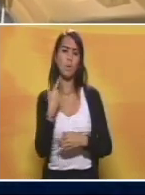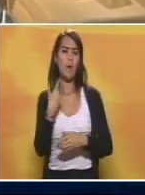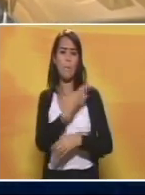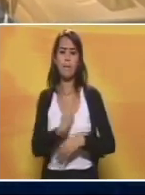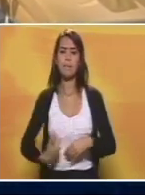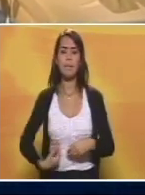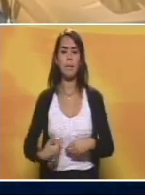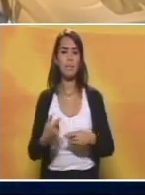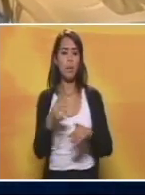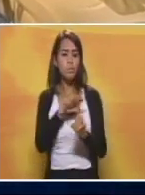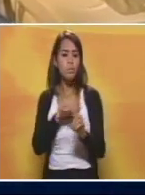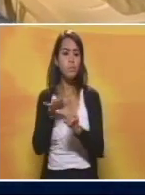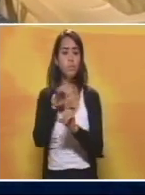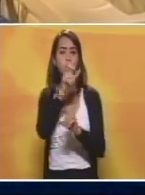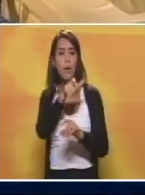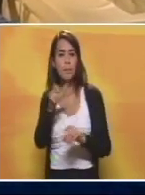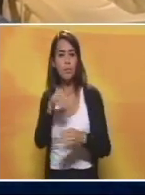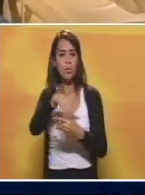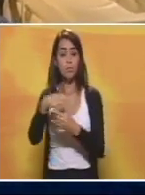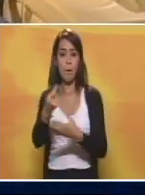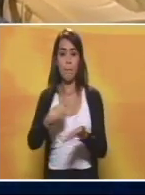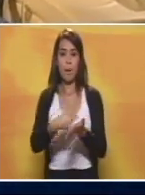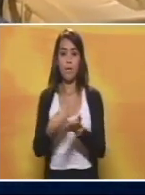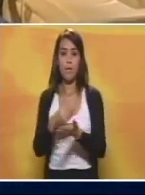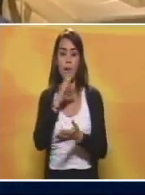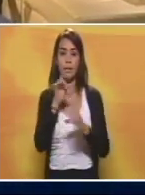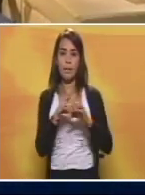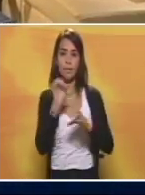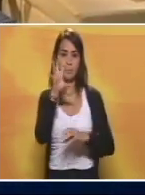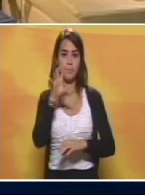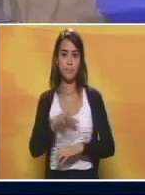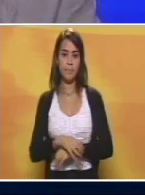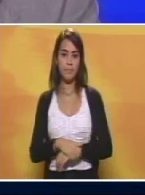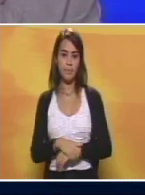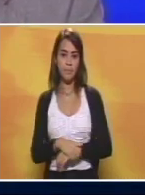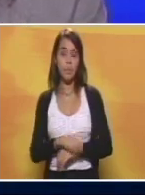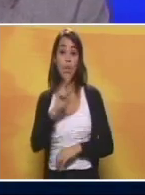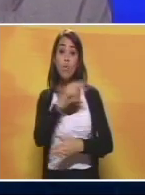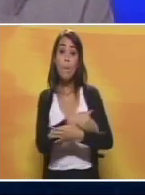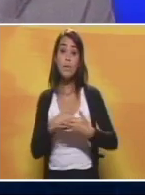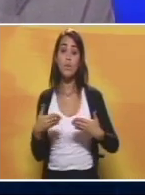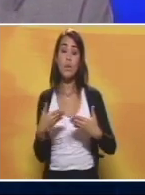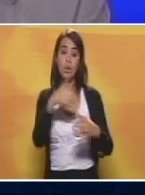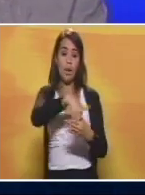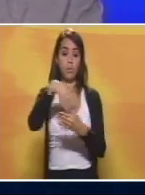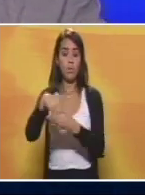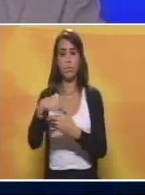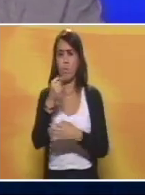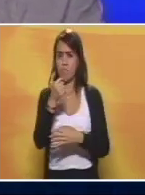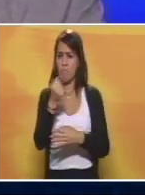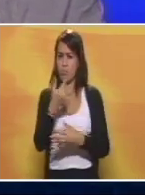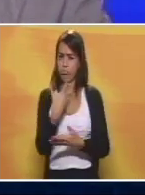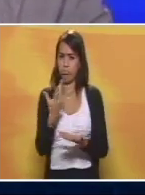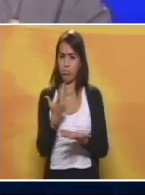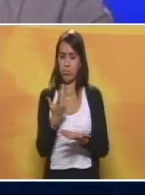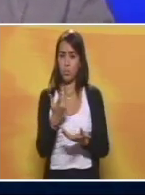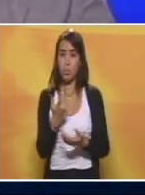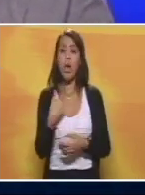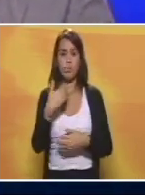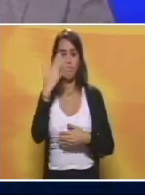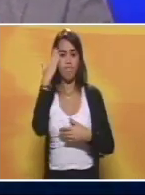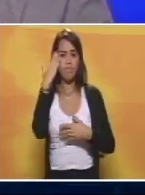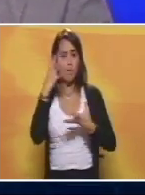manipulado a los electores ofreciendo pagos a través del carné de la patria pues 2 millones de votos no son poca cosa hay que